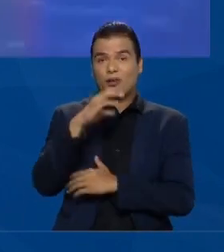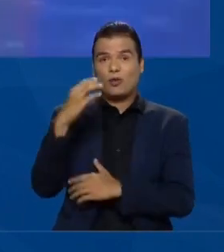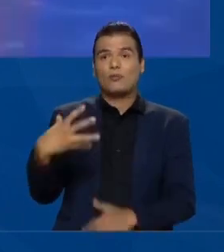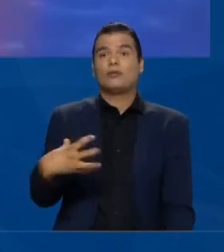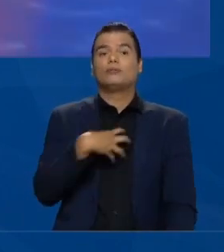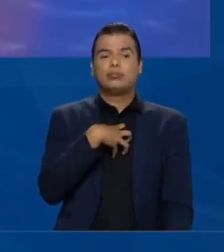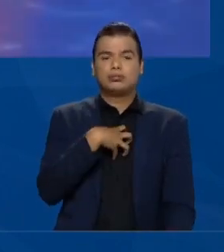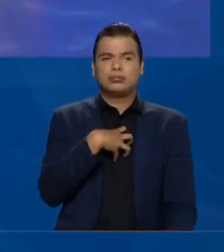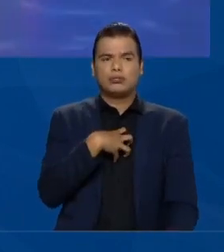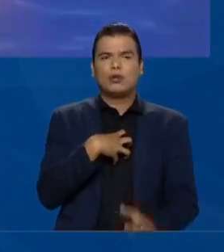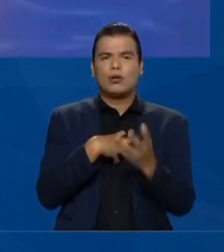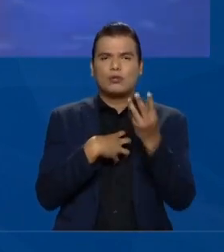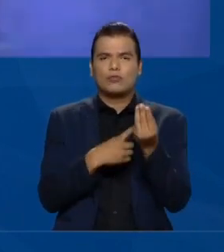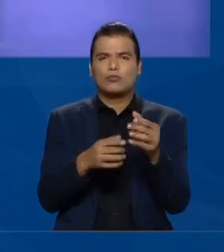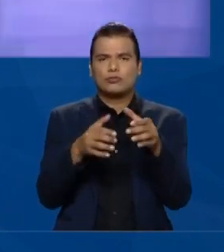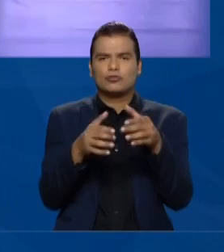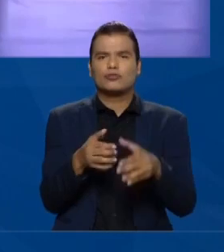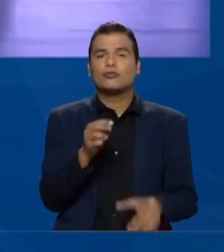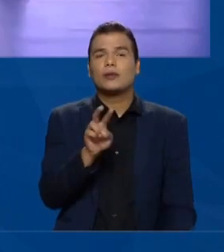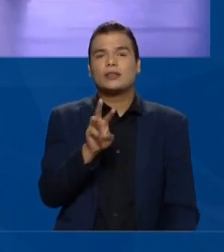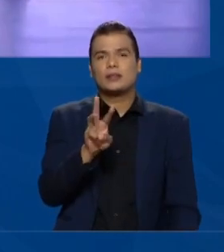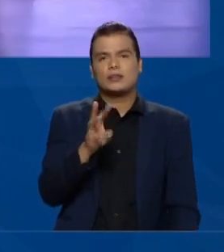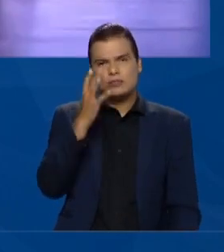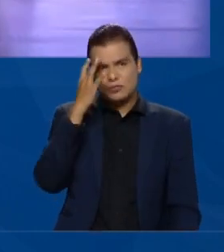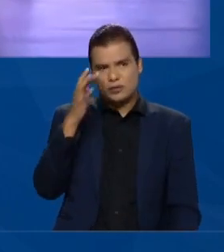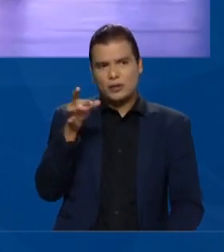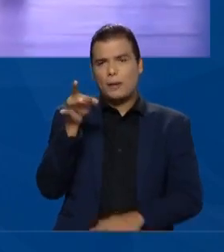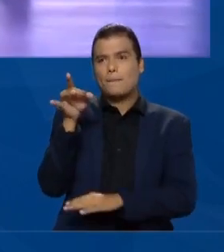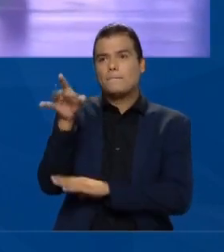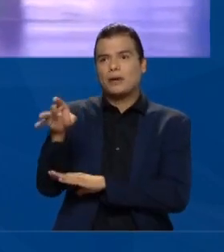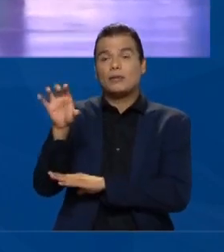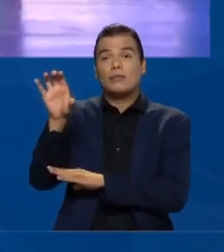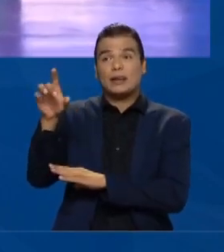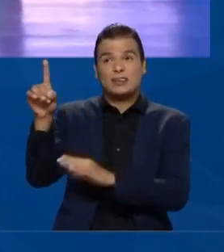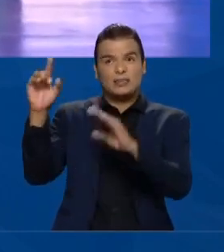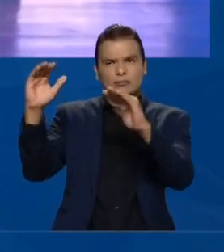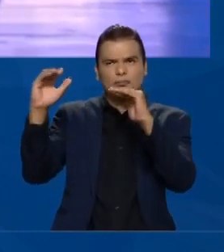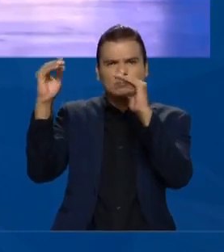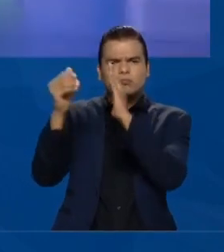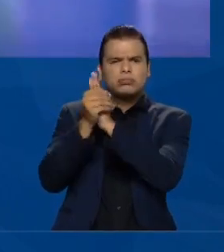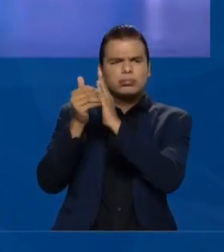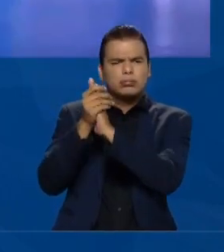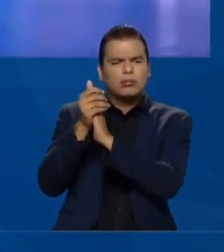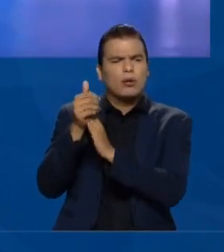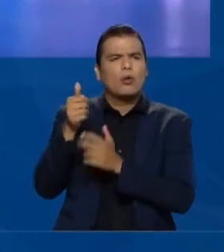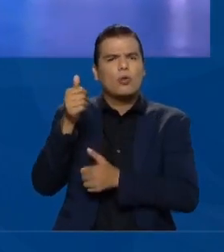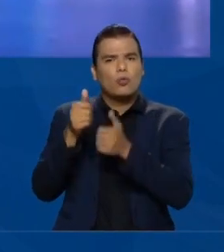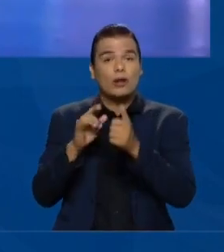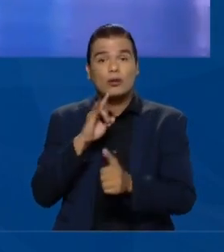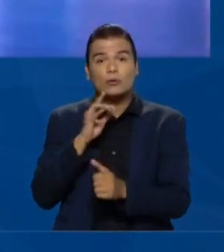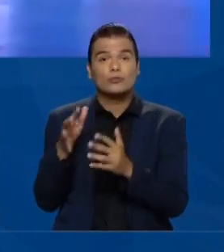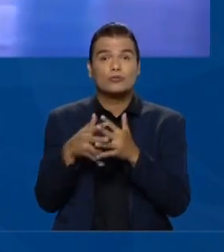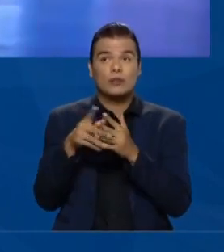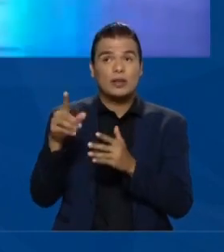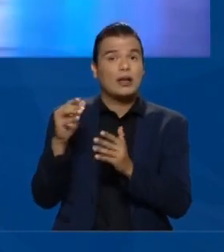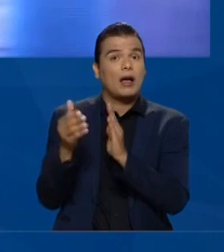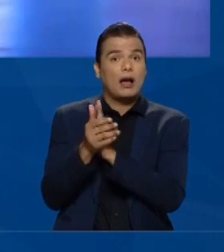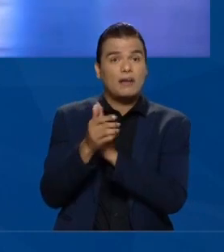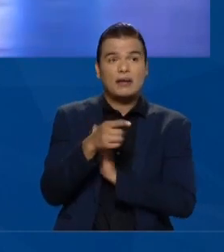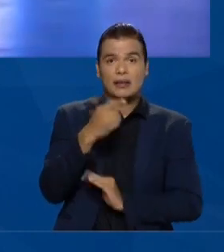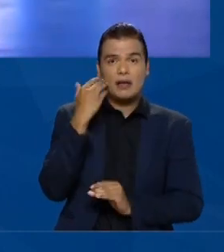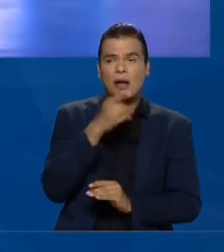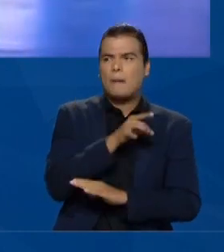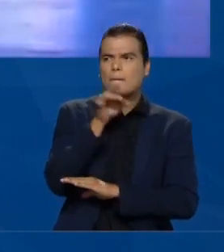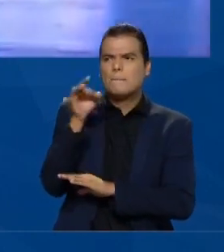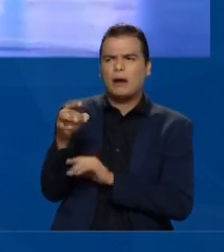en la categoría sub-23, luego de vencer a un país que es potencia en esta categoría como Estados Unidos. Es muy importante